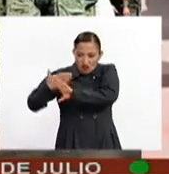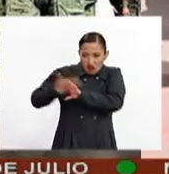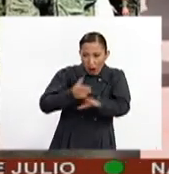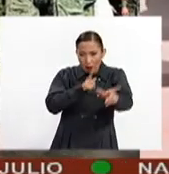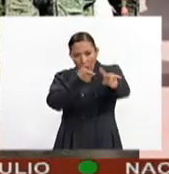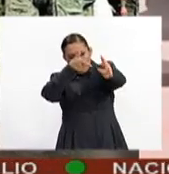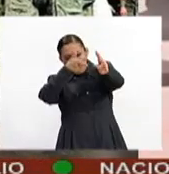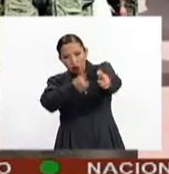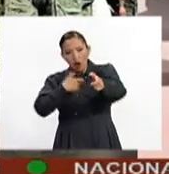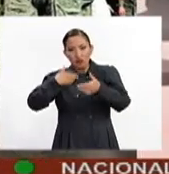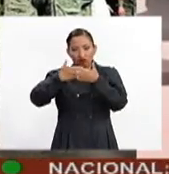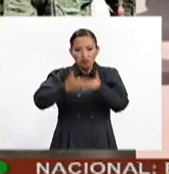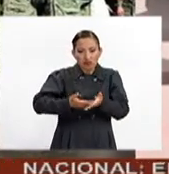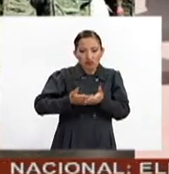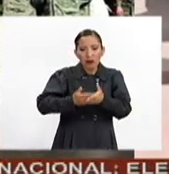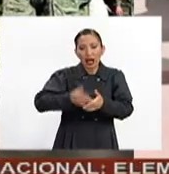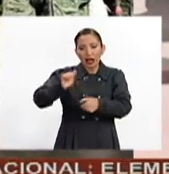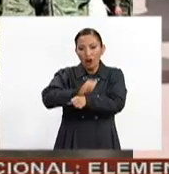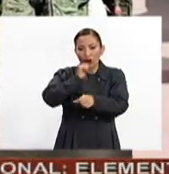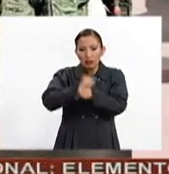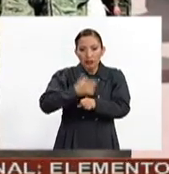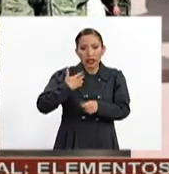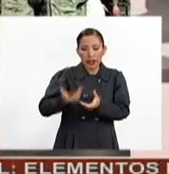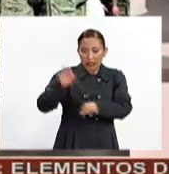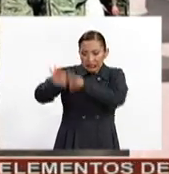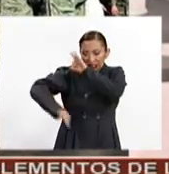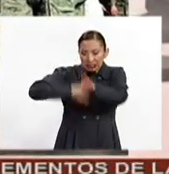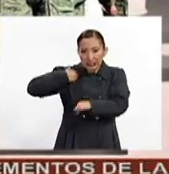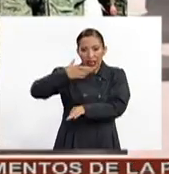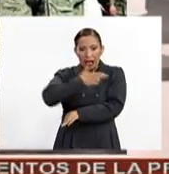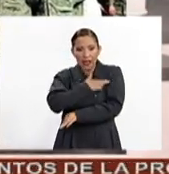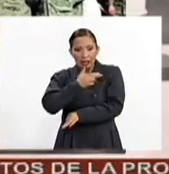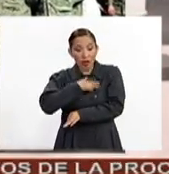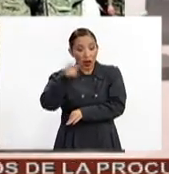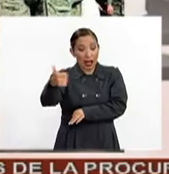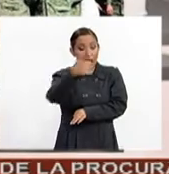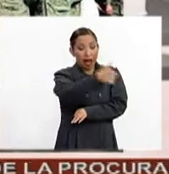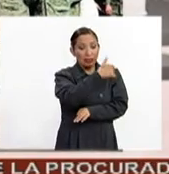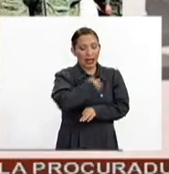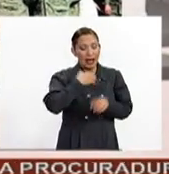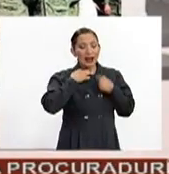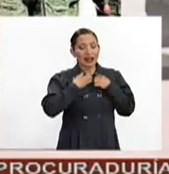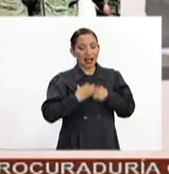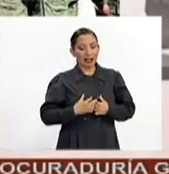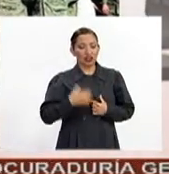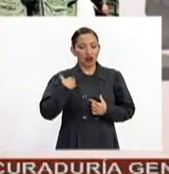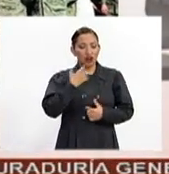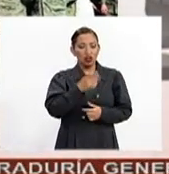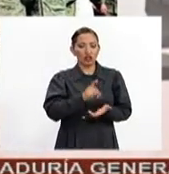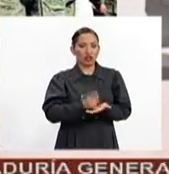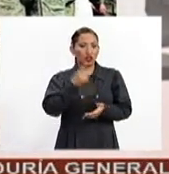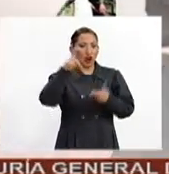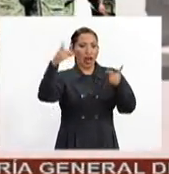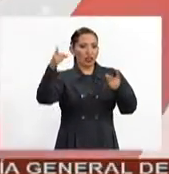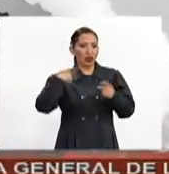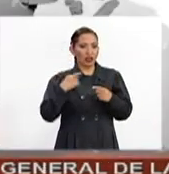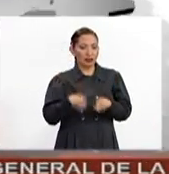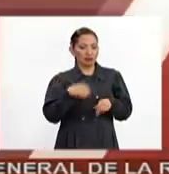arma, navegación terrestre y atención de trauma. Cada uno de los cadetes recibieron listones, parches dorados y